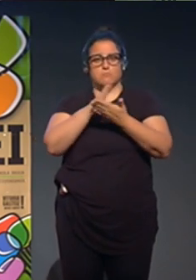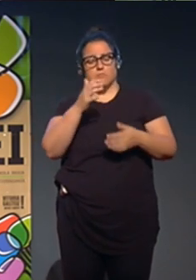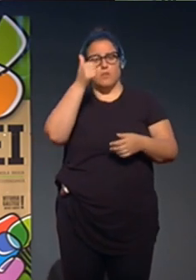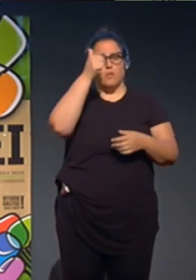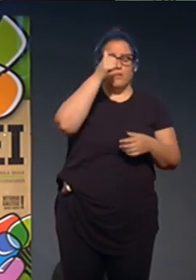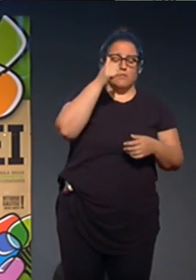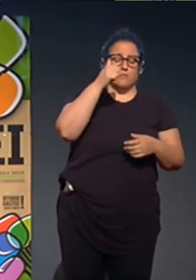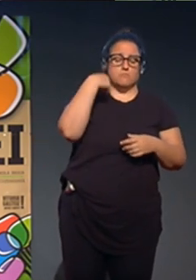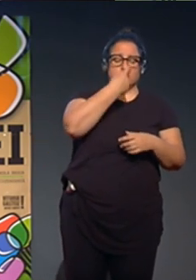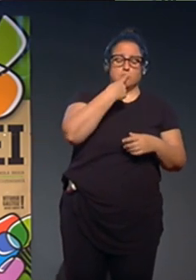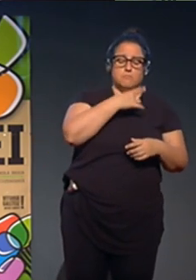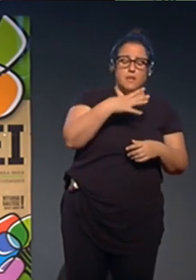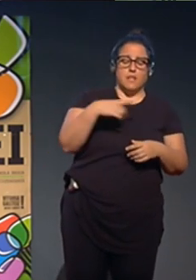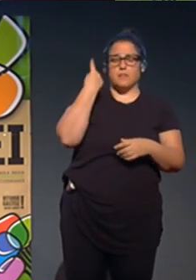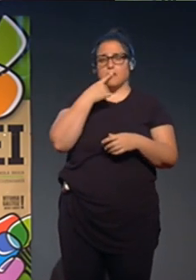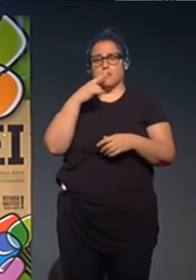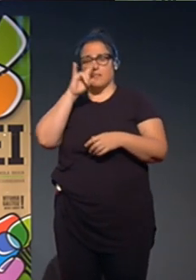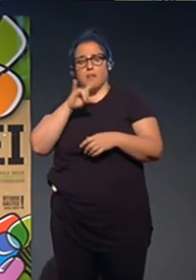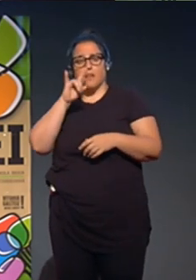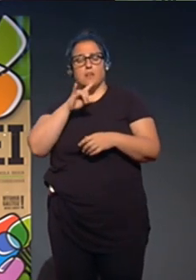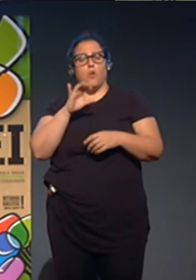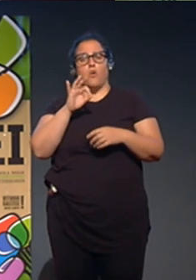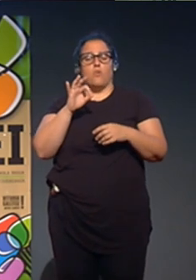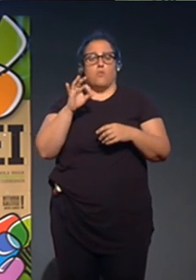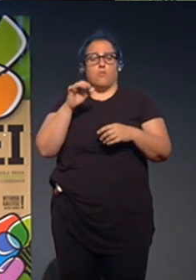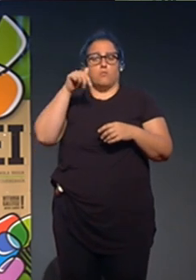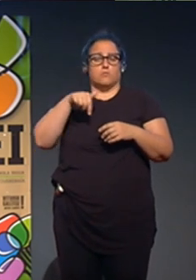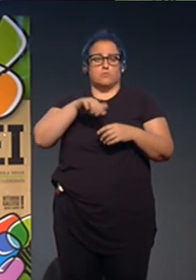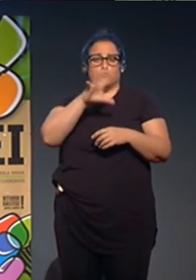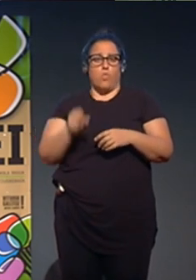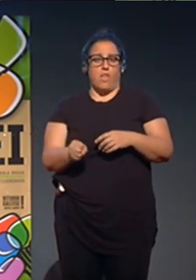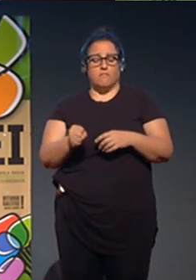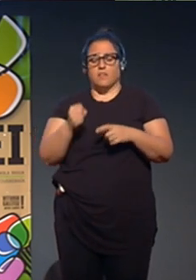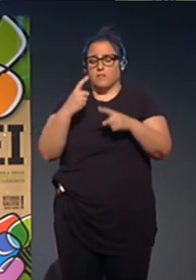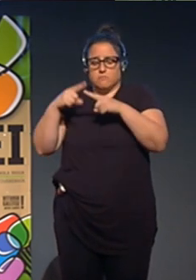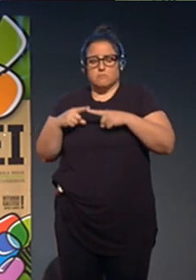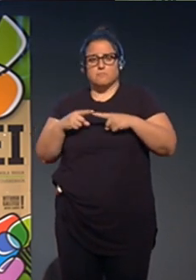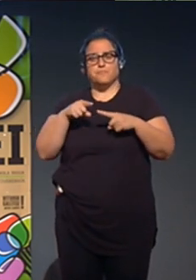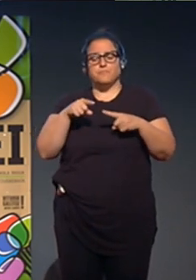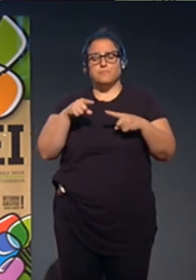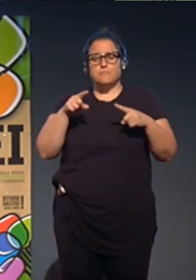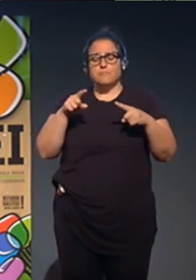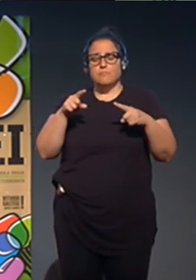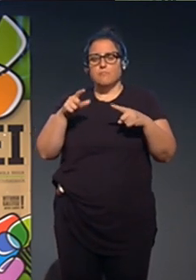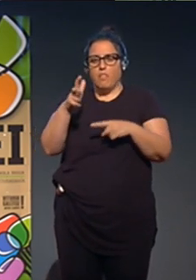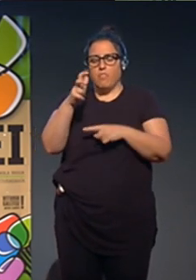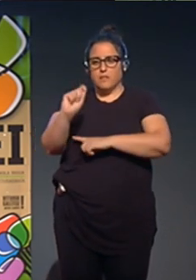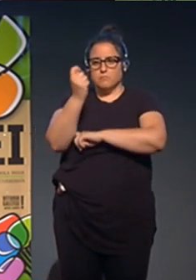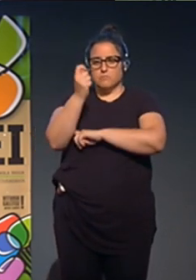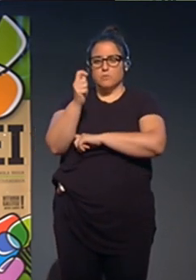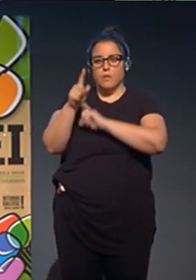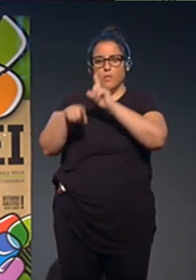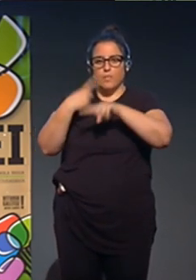o de la per heate en Sudáfrica etcétera eso hubo hubo rebeliones sobre